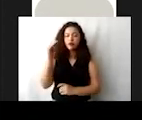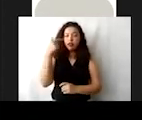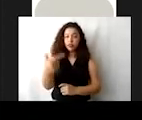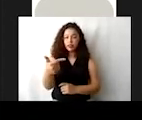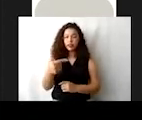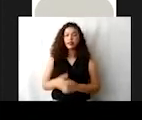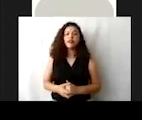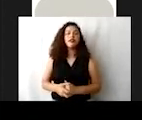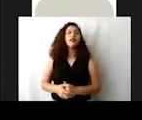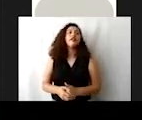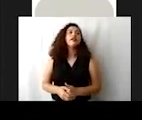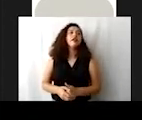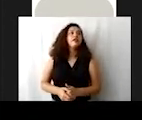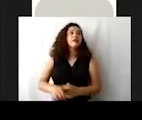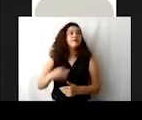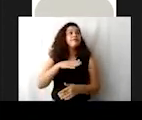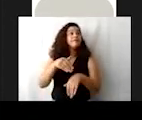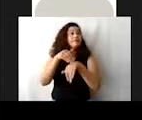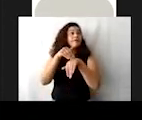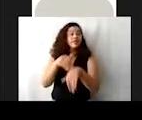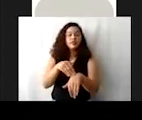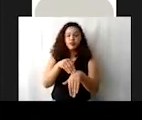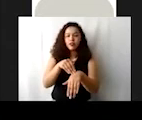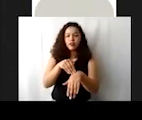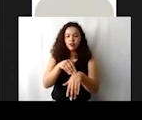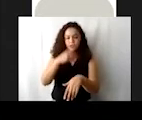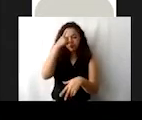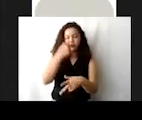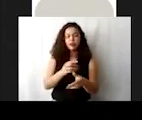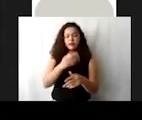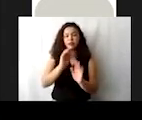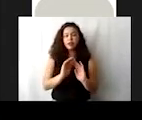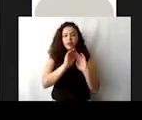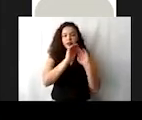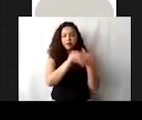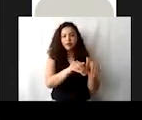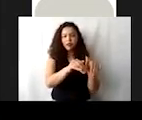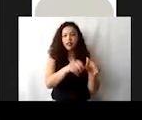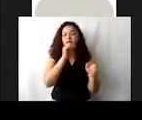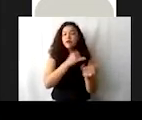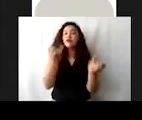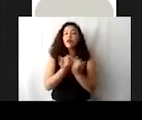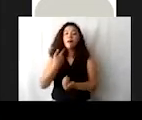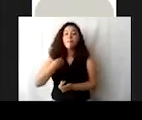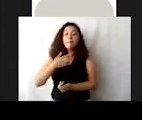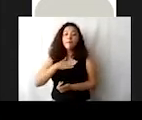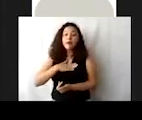están la obligación de la inscripción y de señalar mis domicilios